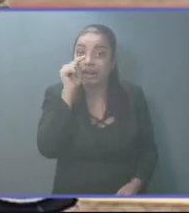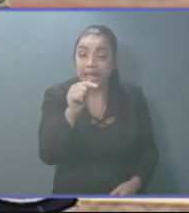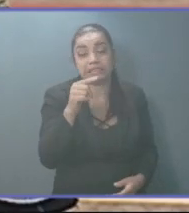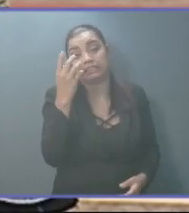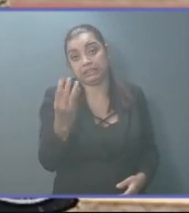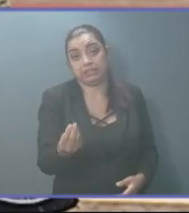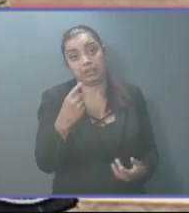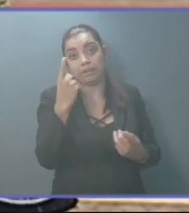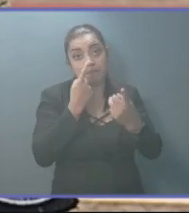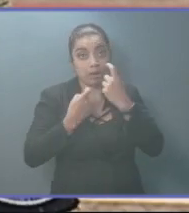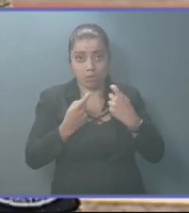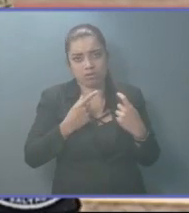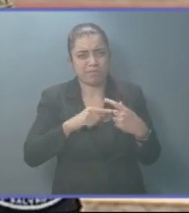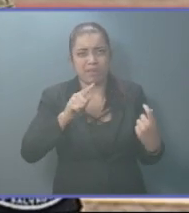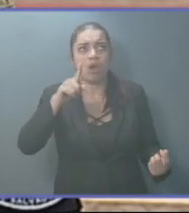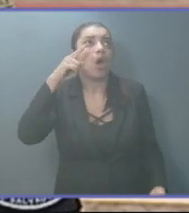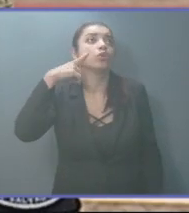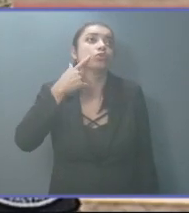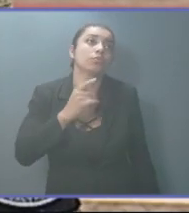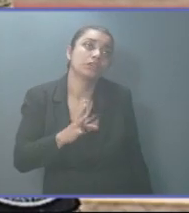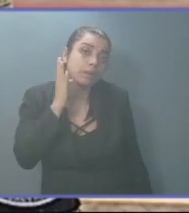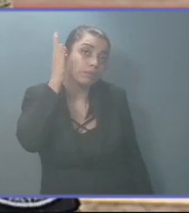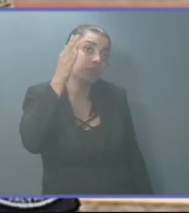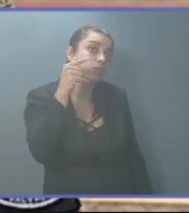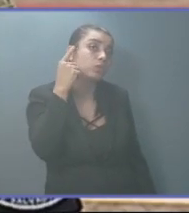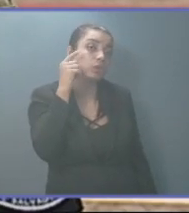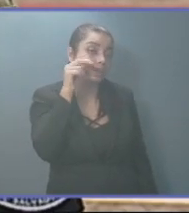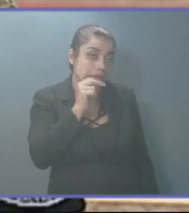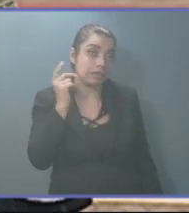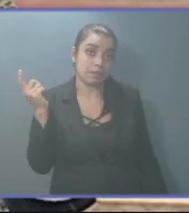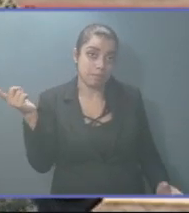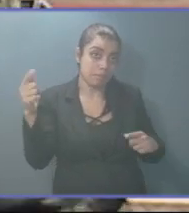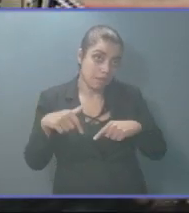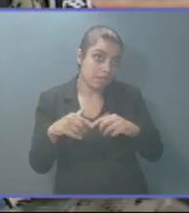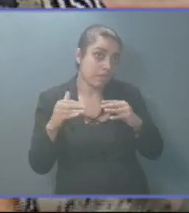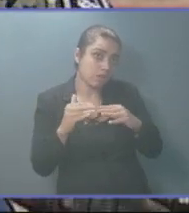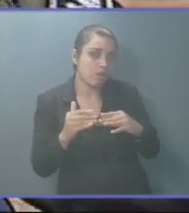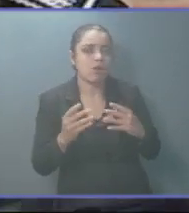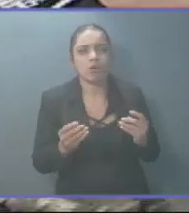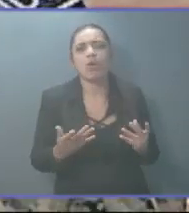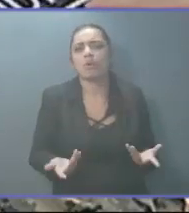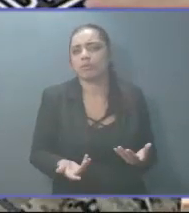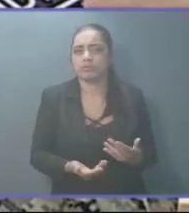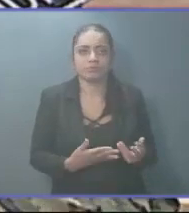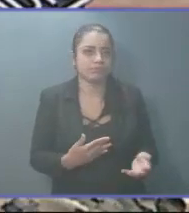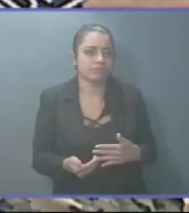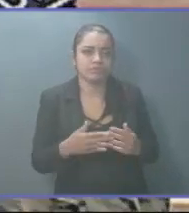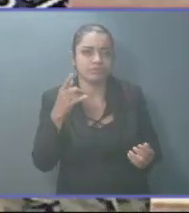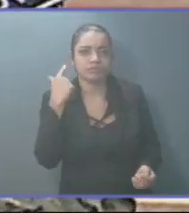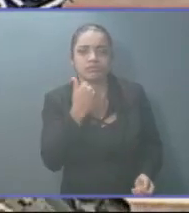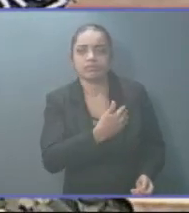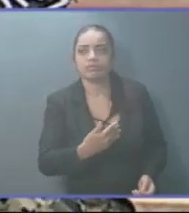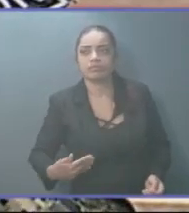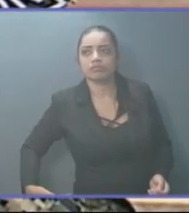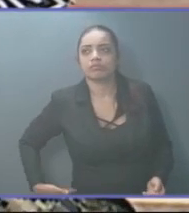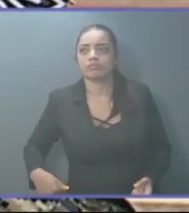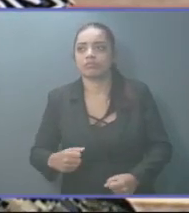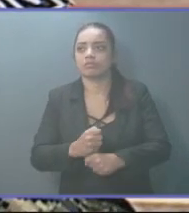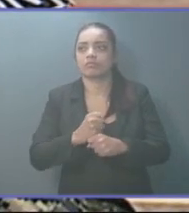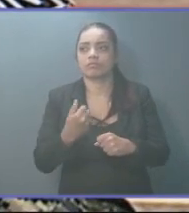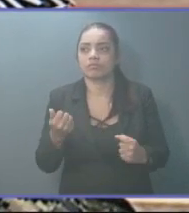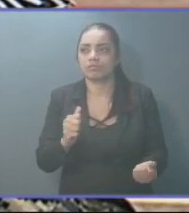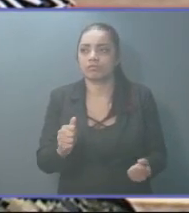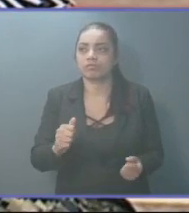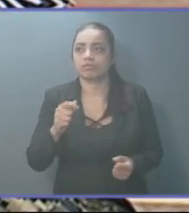que repito las circunstancias de la situación de la seguridad del presidente va a corresponder de acuerdo